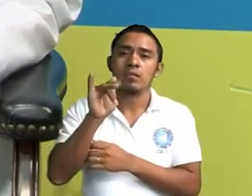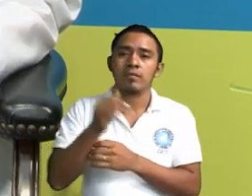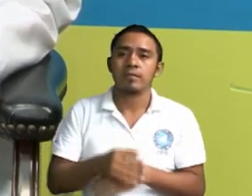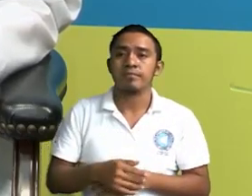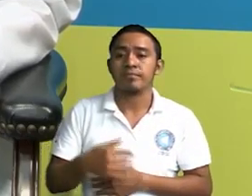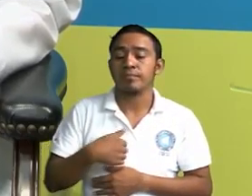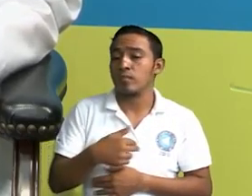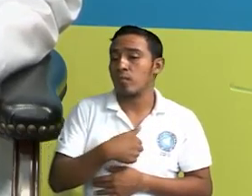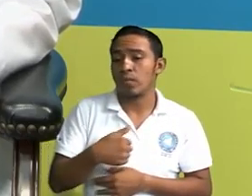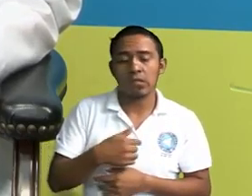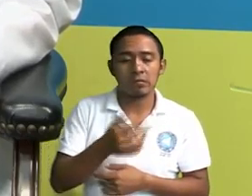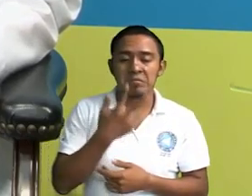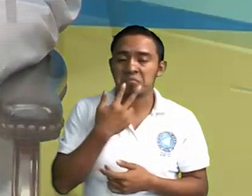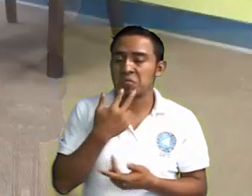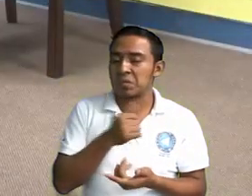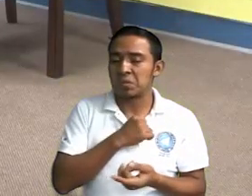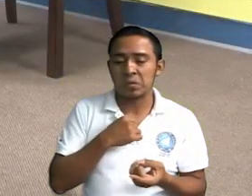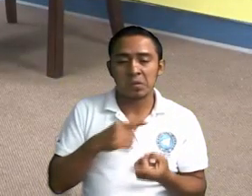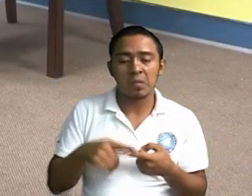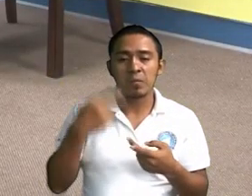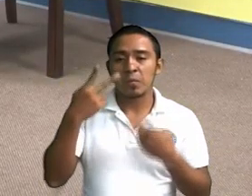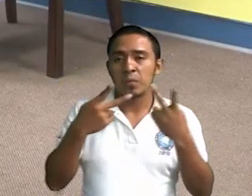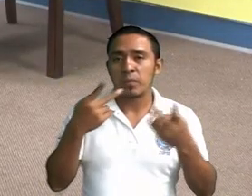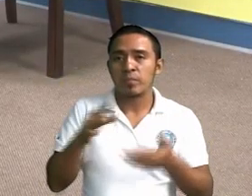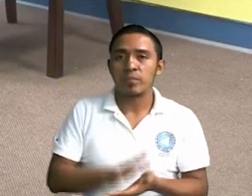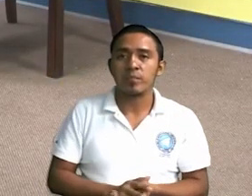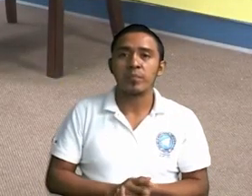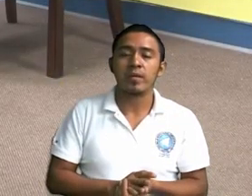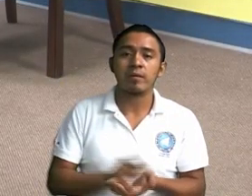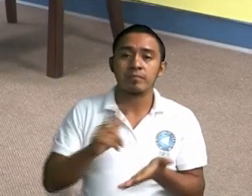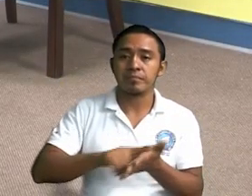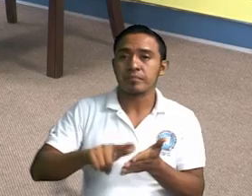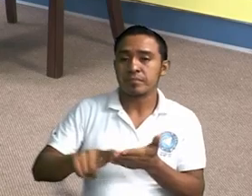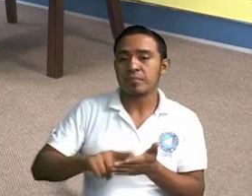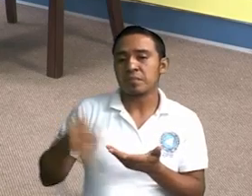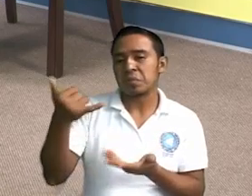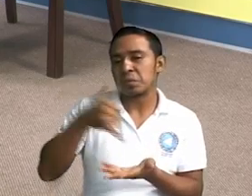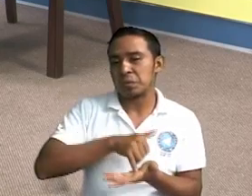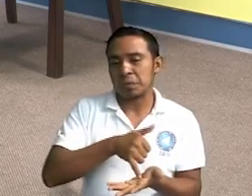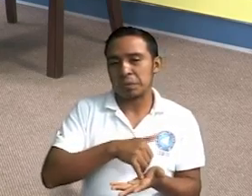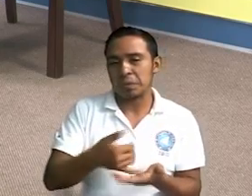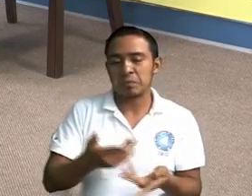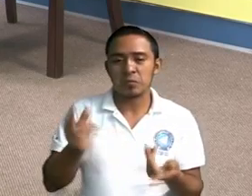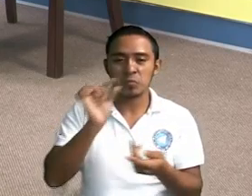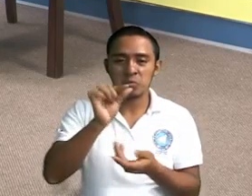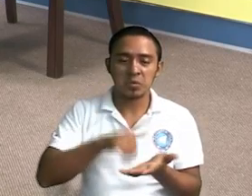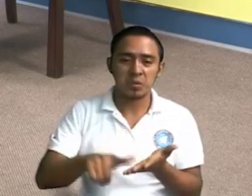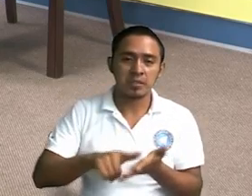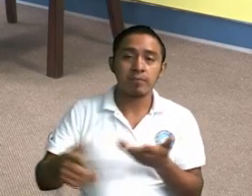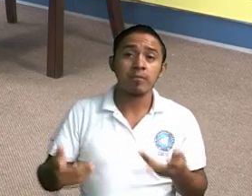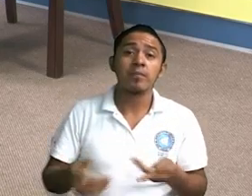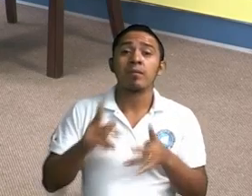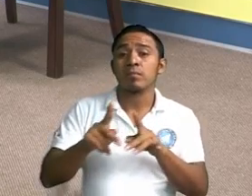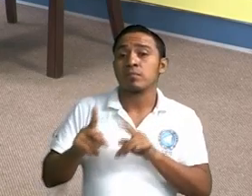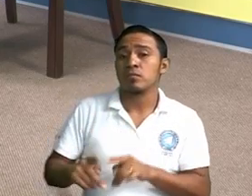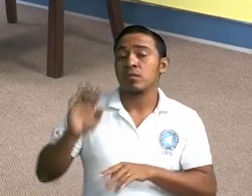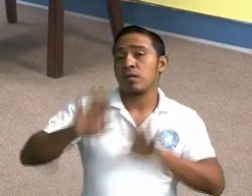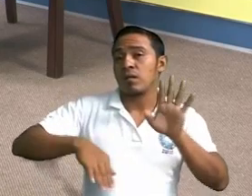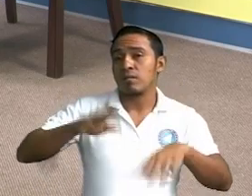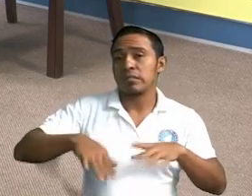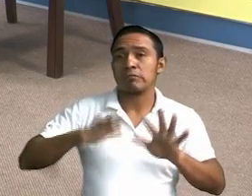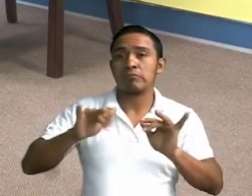realizan su chequeo que tienen una higiene dental deficiente entonces son pacientes que la mayoría de veces no